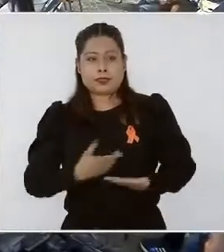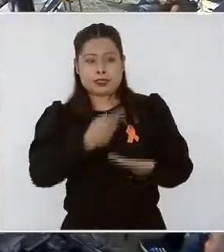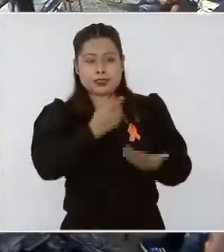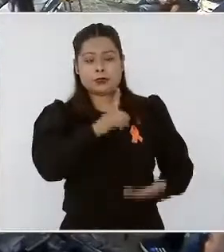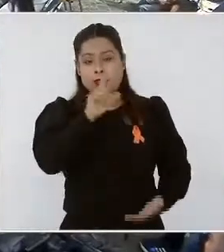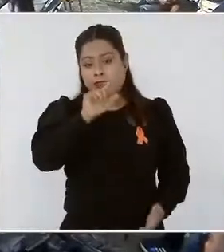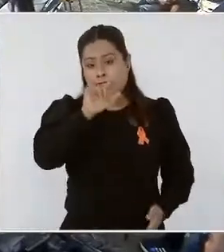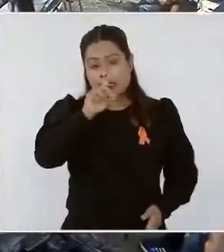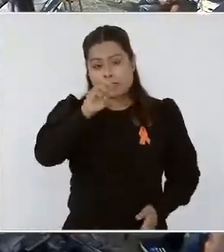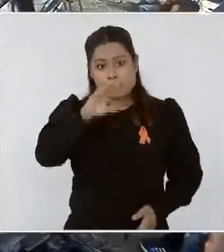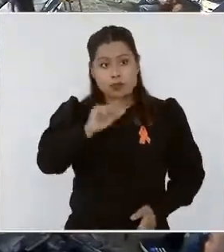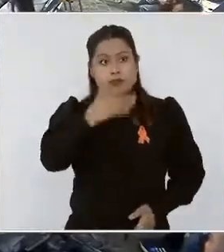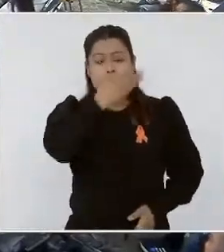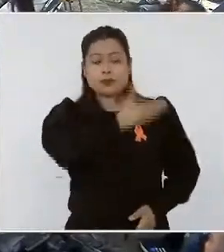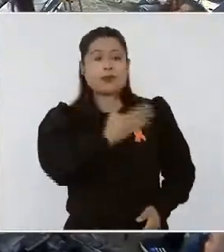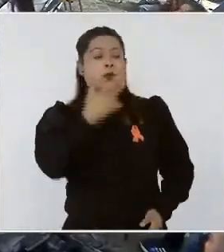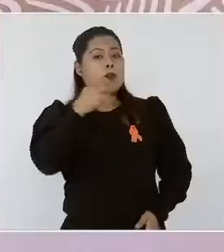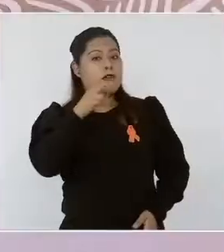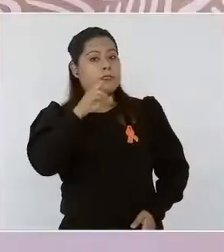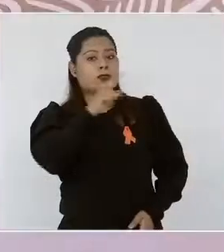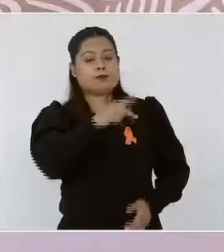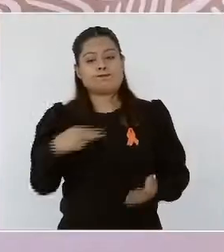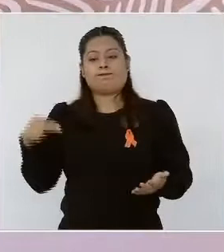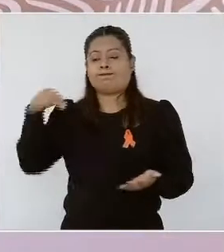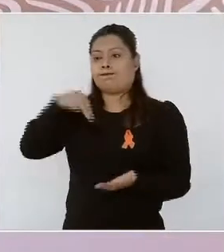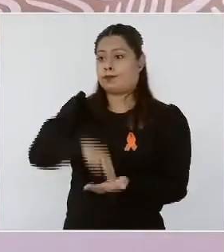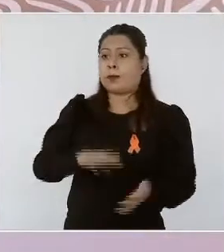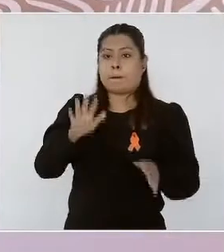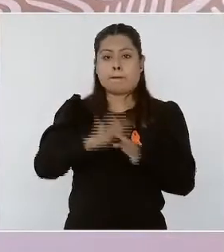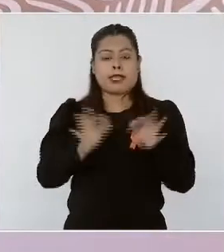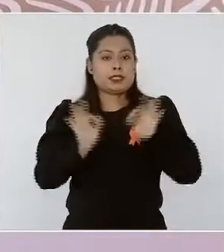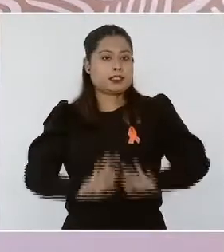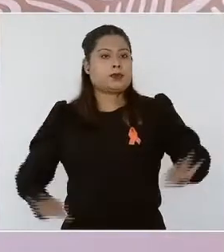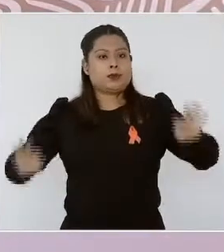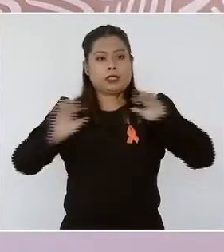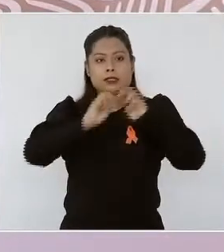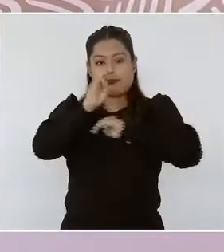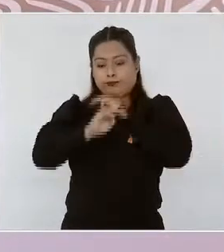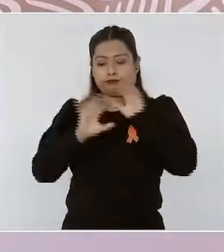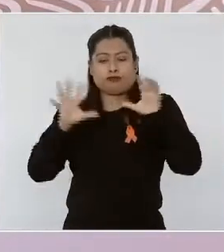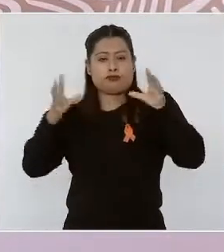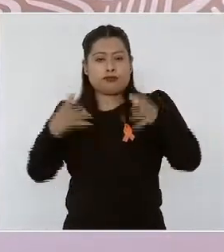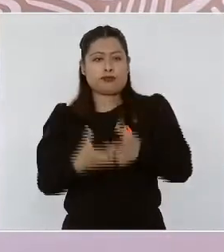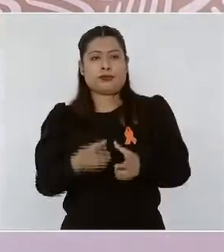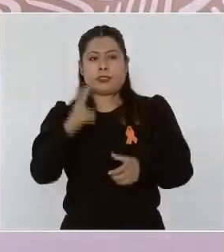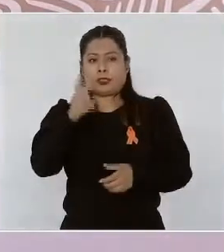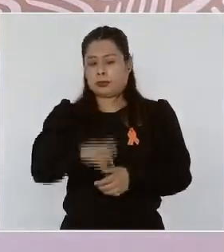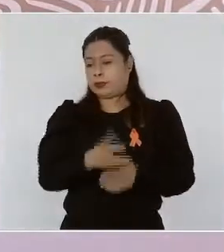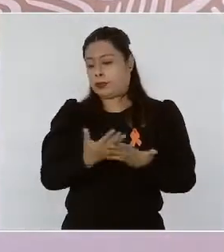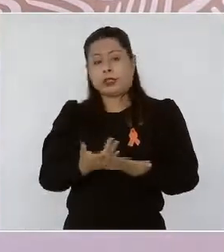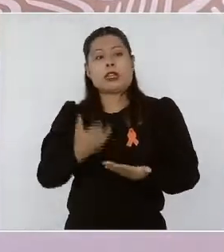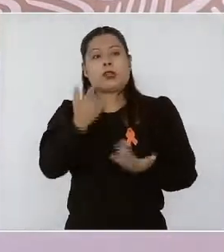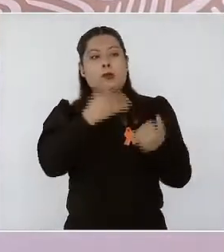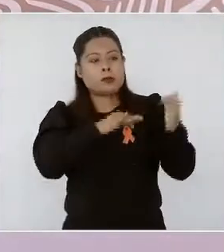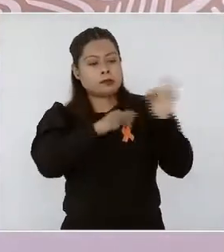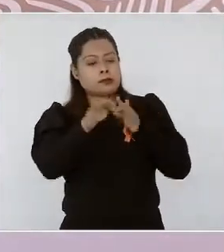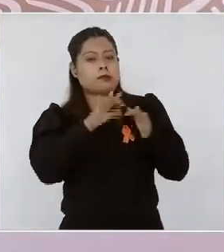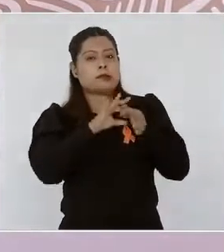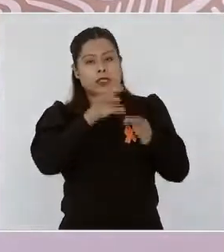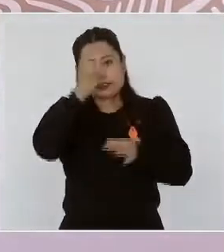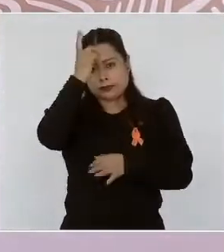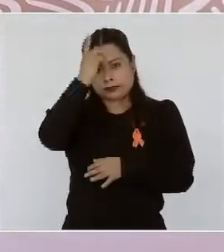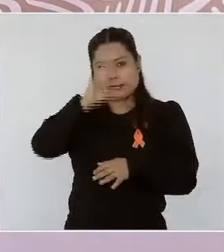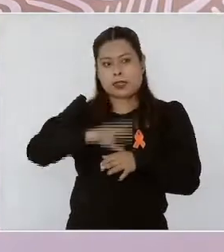Downs, Horacio Franco ha pisado los escenarios más importantes del mundo y espero no exagerar, pero quizá ha trabajado con los